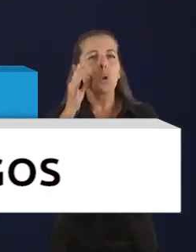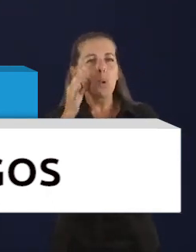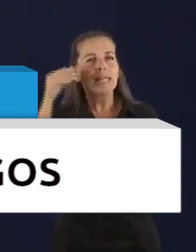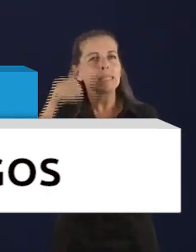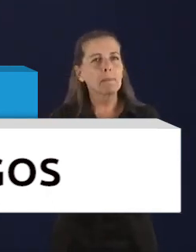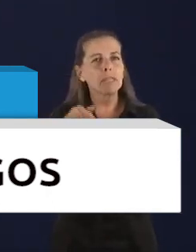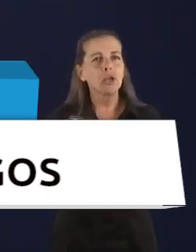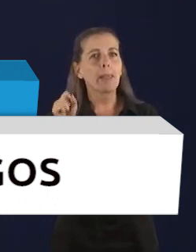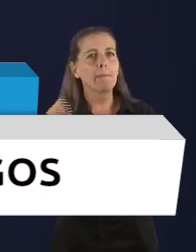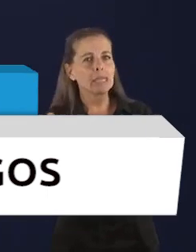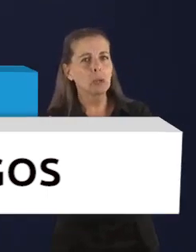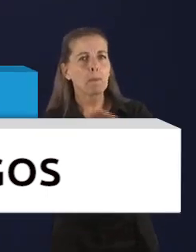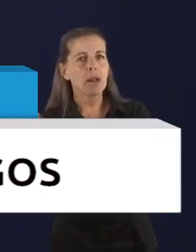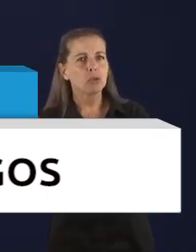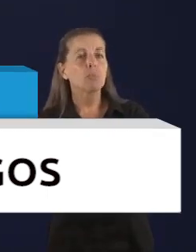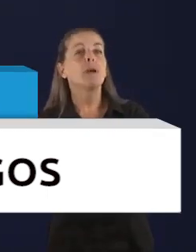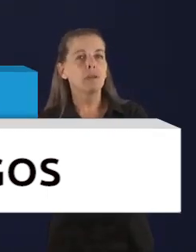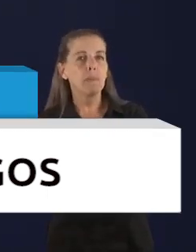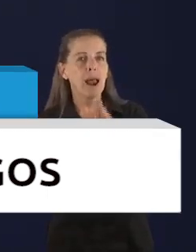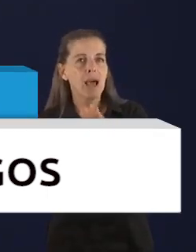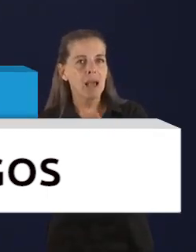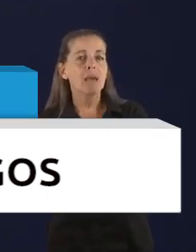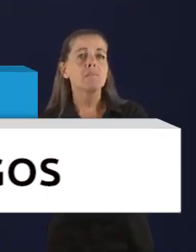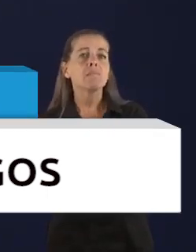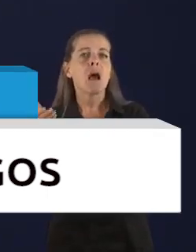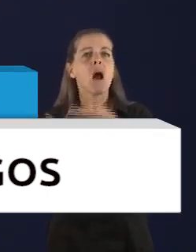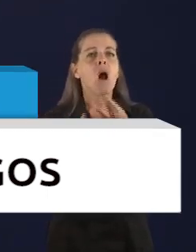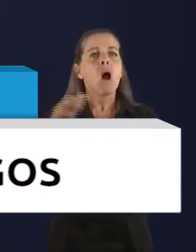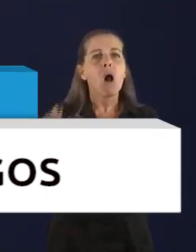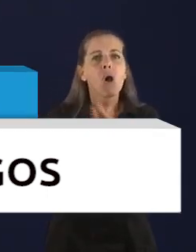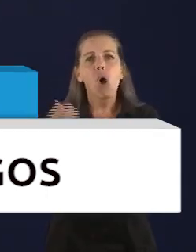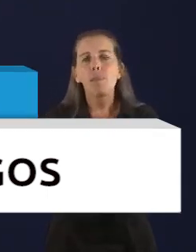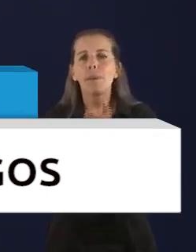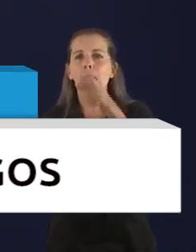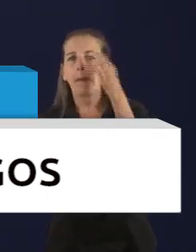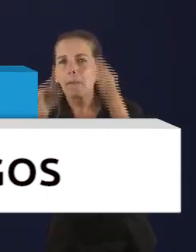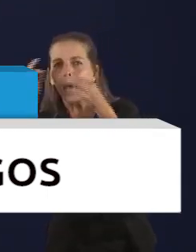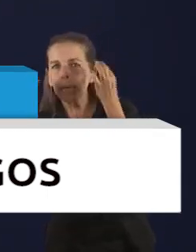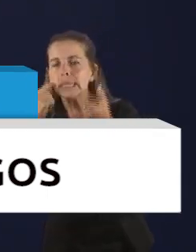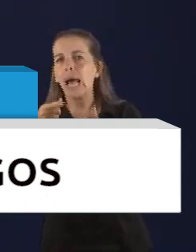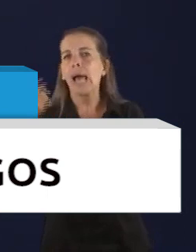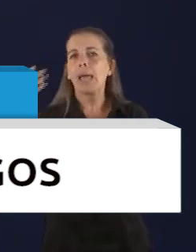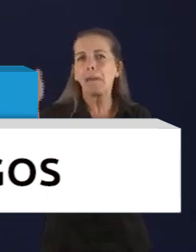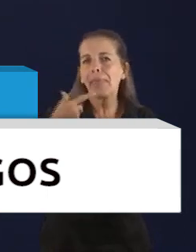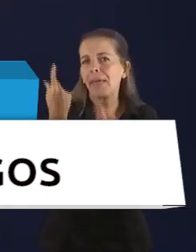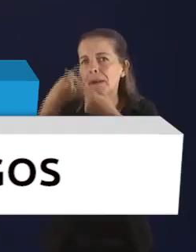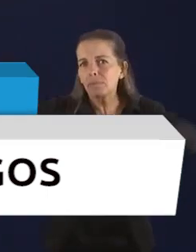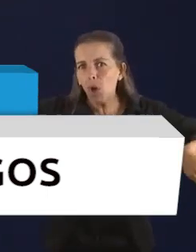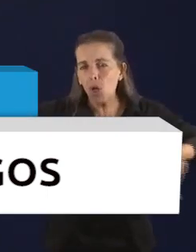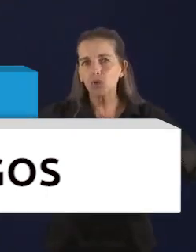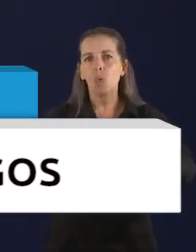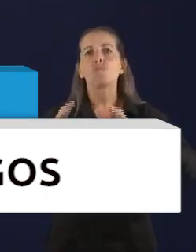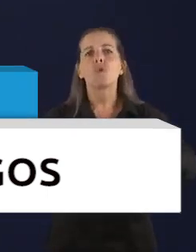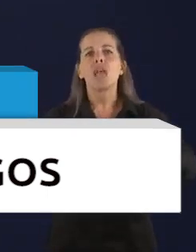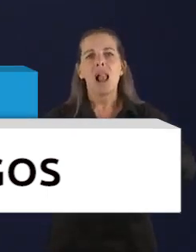millones de pesos destinados ustedes recordarán a compra de bubucelas maquillaje porras y banderas durante el Mundial no 140 millones